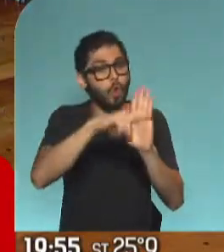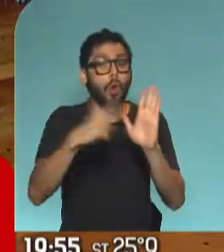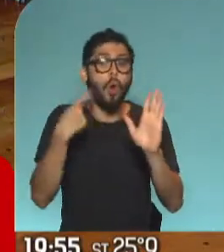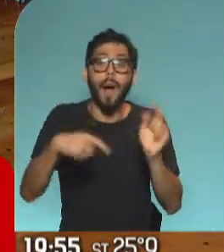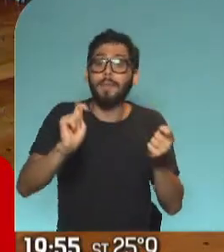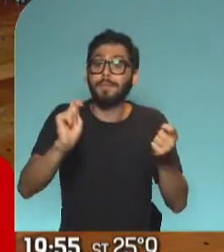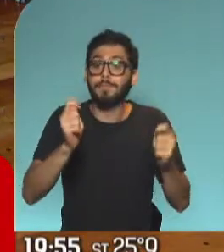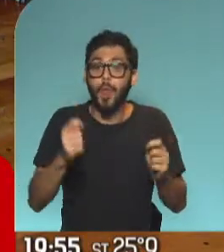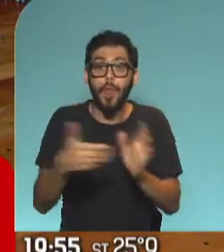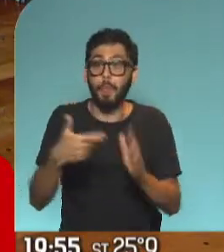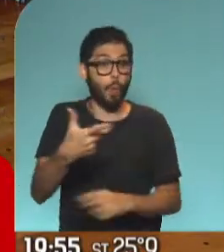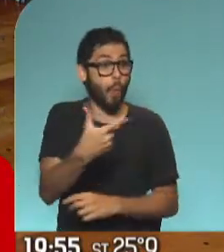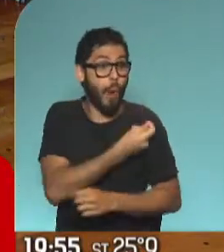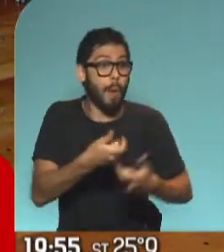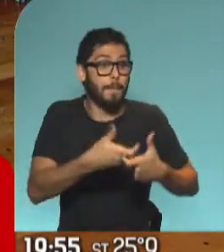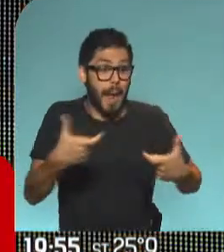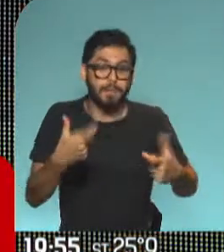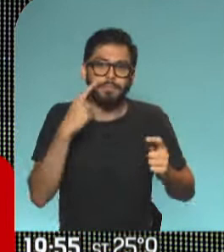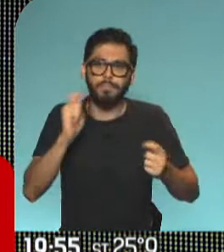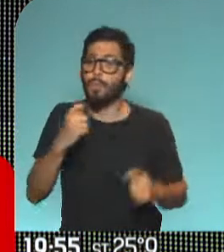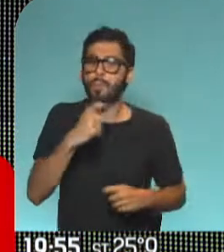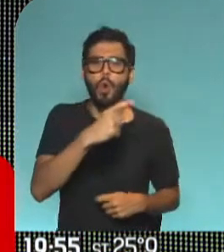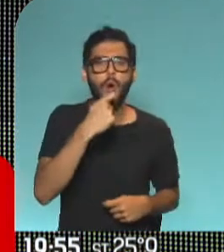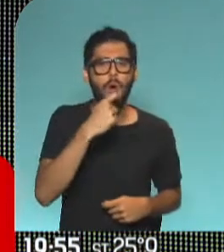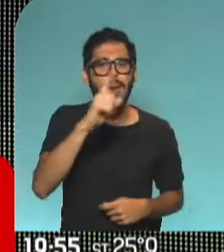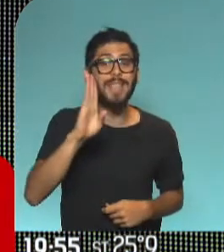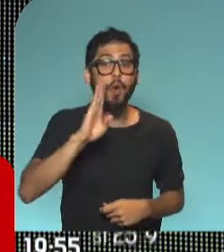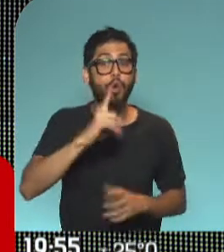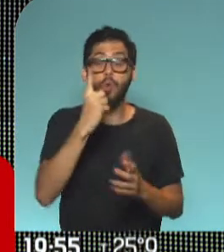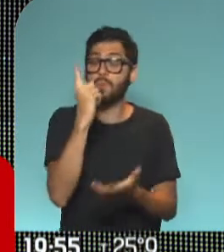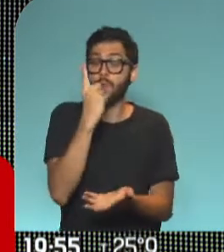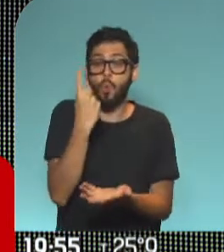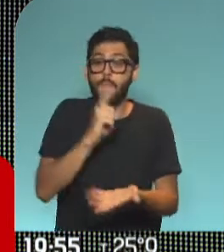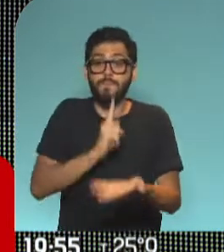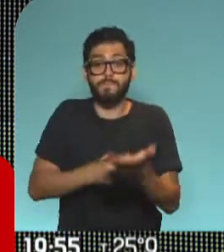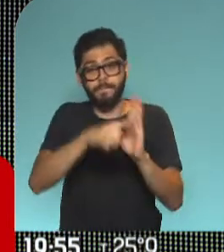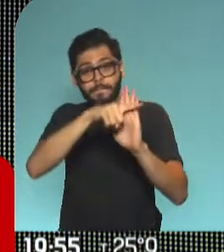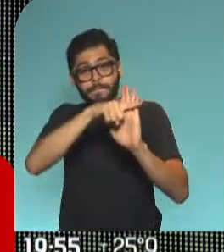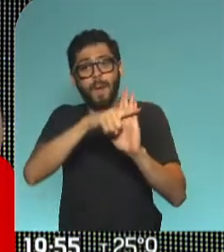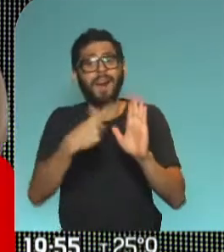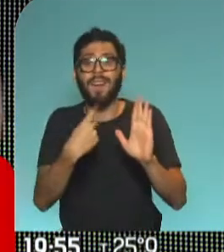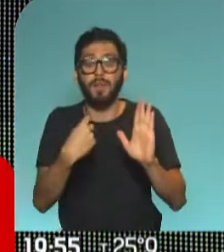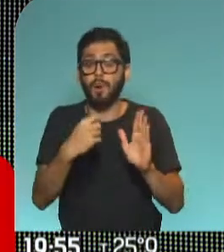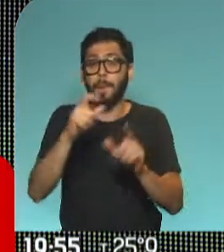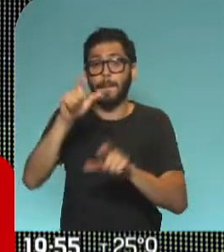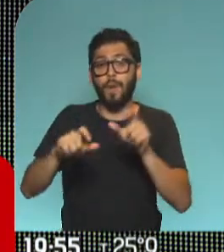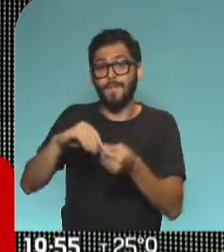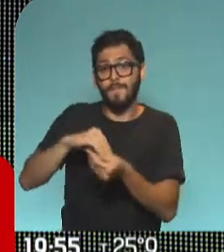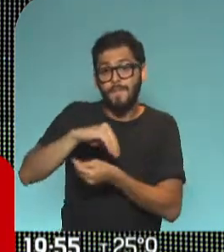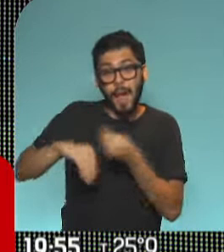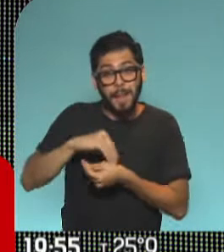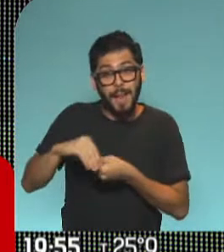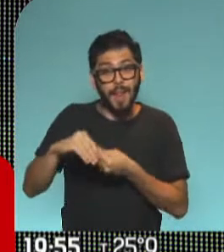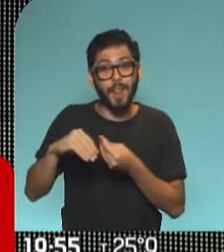haya más gente que se va vacunando. Ya en Estados Unidos salió una norma por la cual los familiares tienen que usar